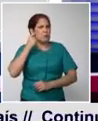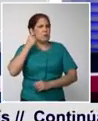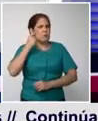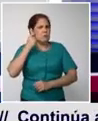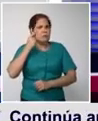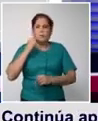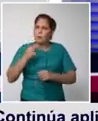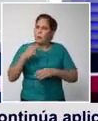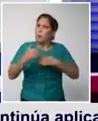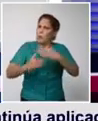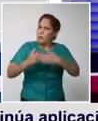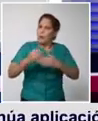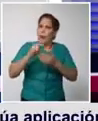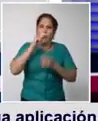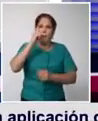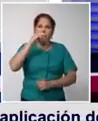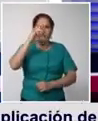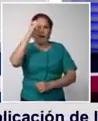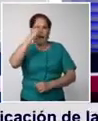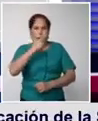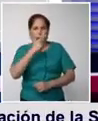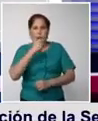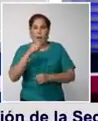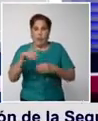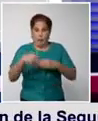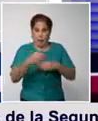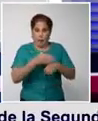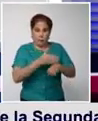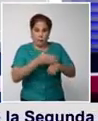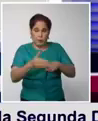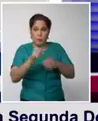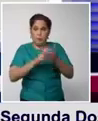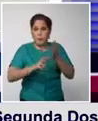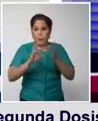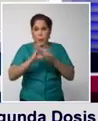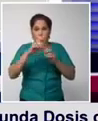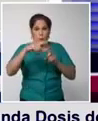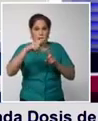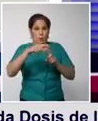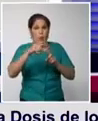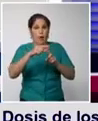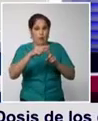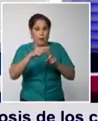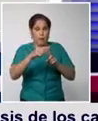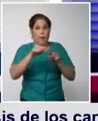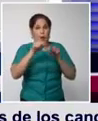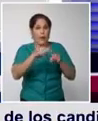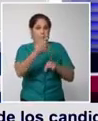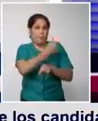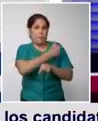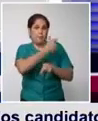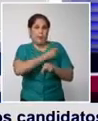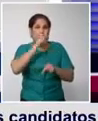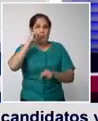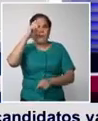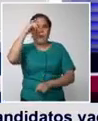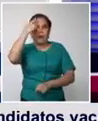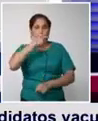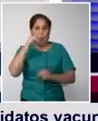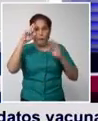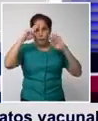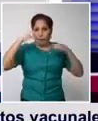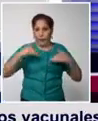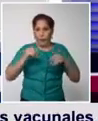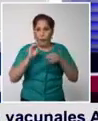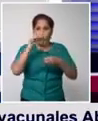del progreso de Abdala. A varios días de iniciada en Guantánamo la intervención del candidato vacunal Abdala en el personal de salud de la